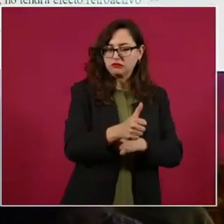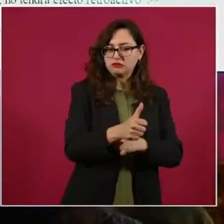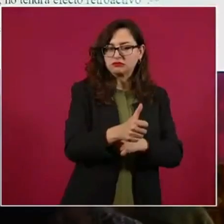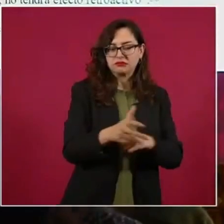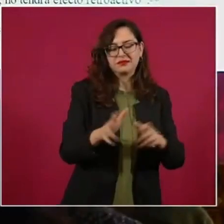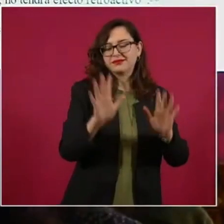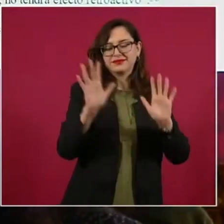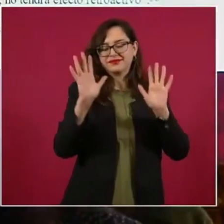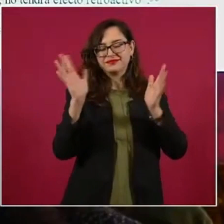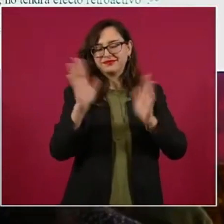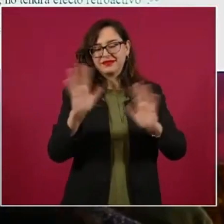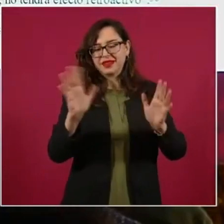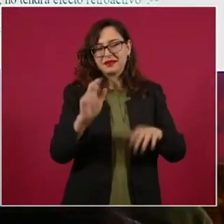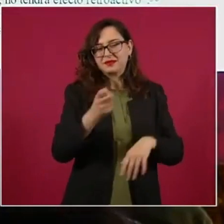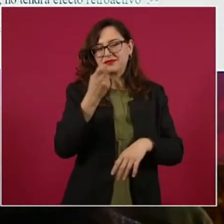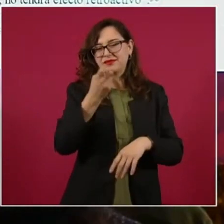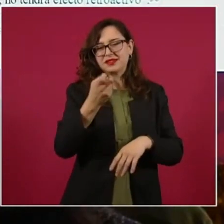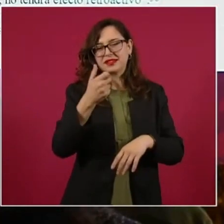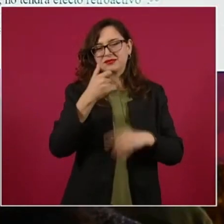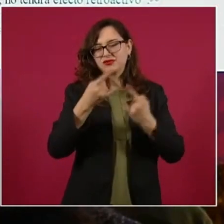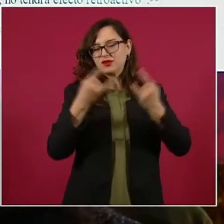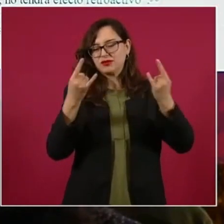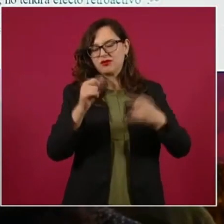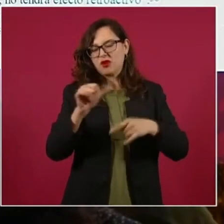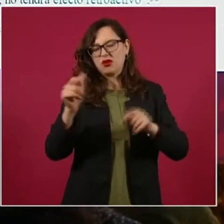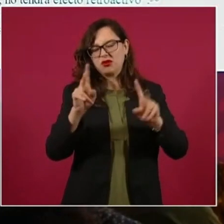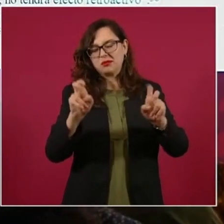Pero en fin, ese es otro asunto, ¿no?